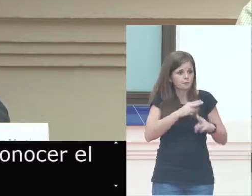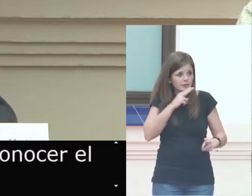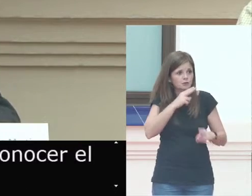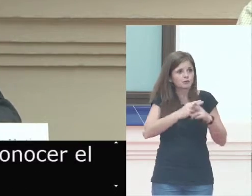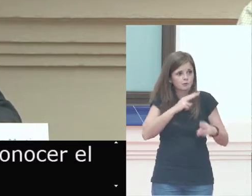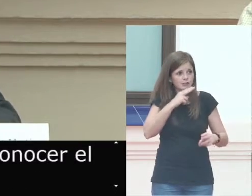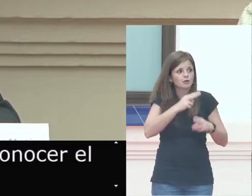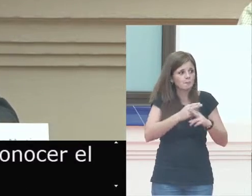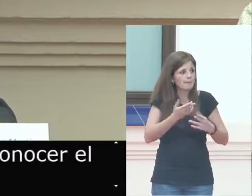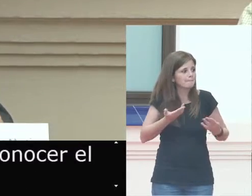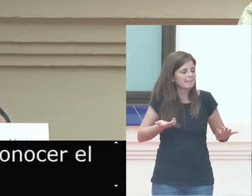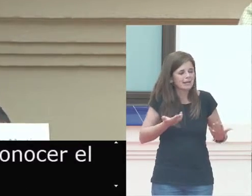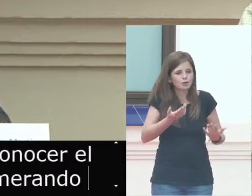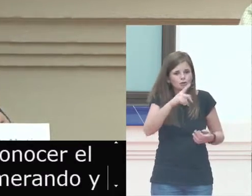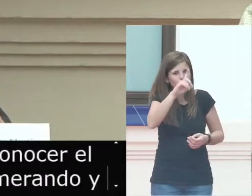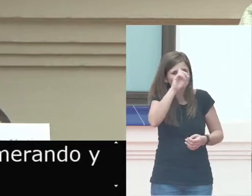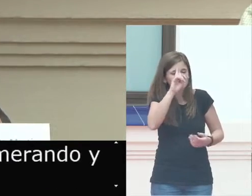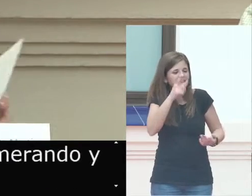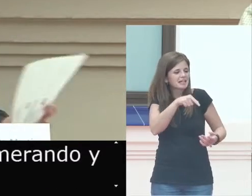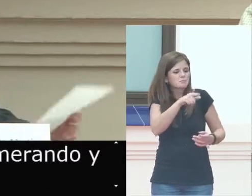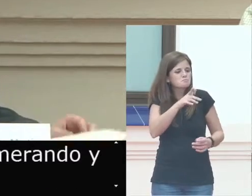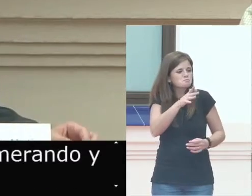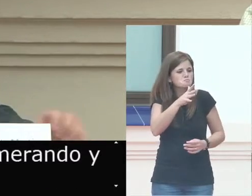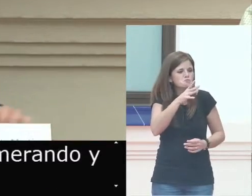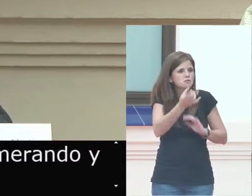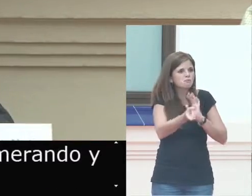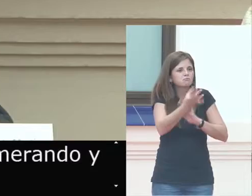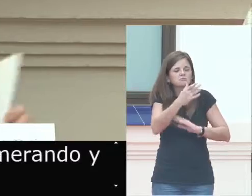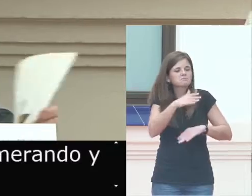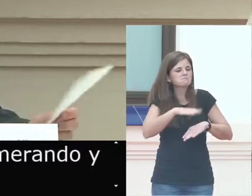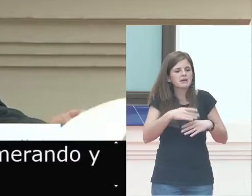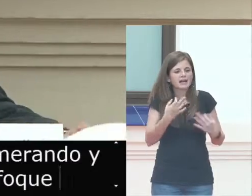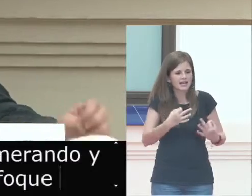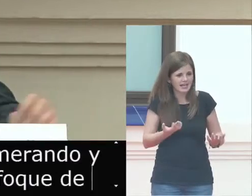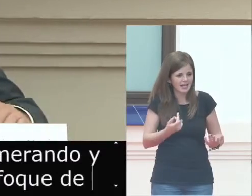no estamos hablando de cuál es el enfoque de ella y creo que sería muy importante